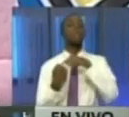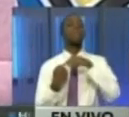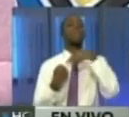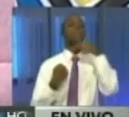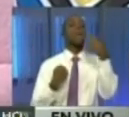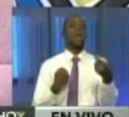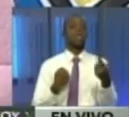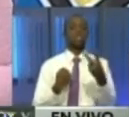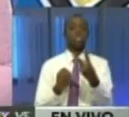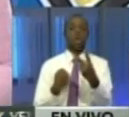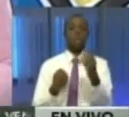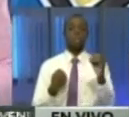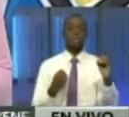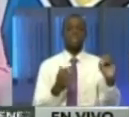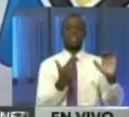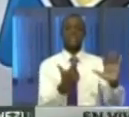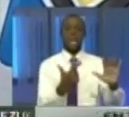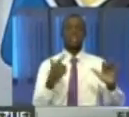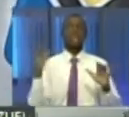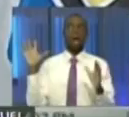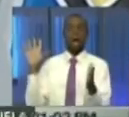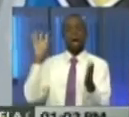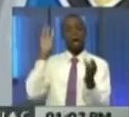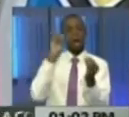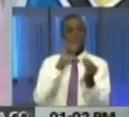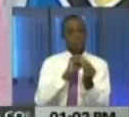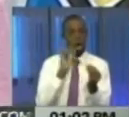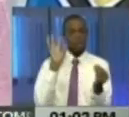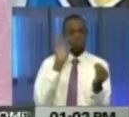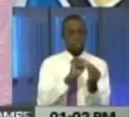interesante decir lo siguiente: de estas